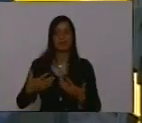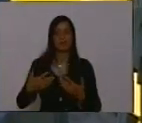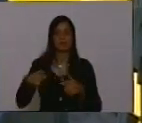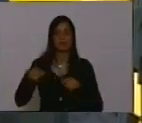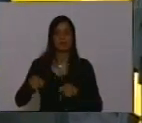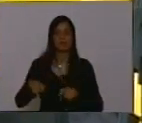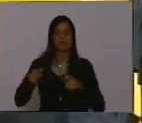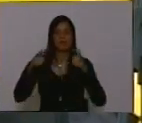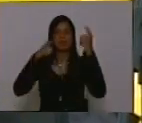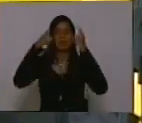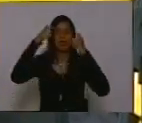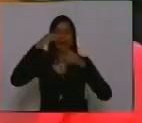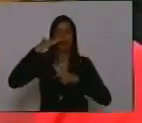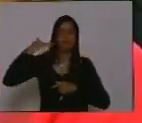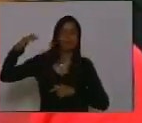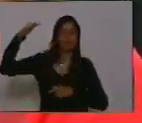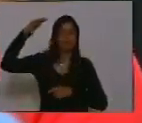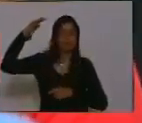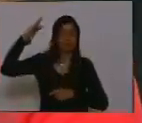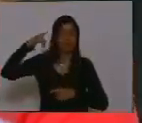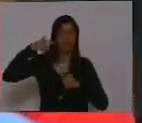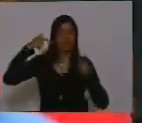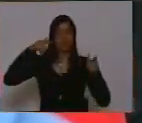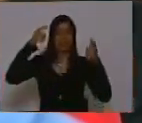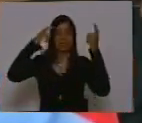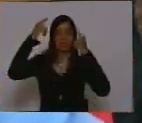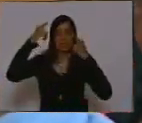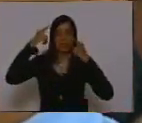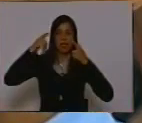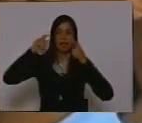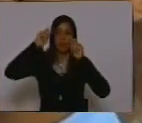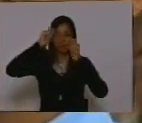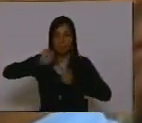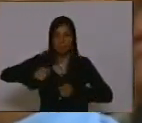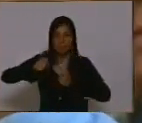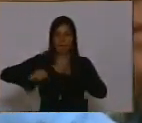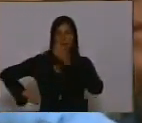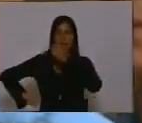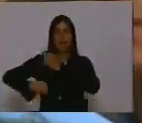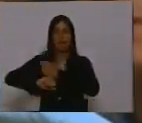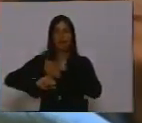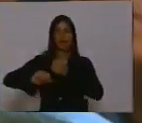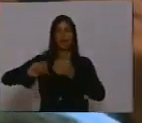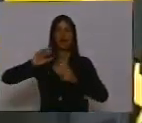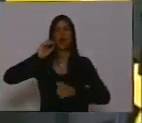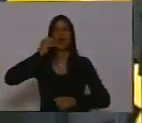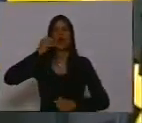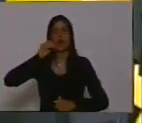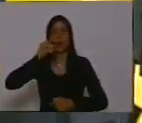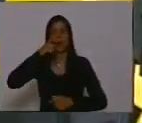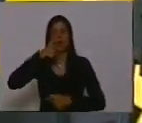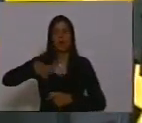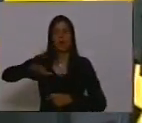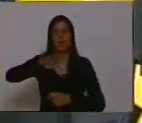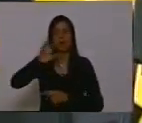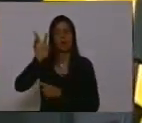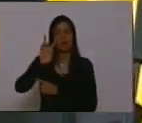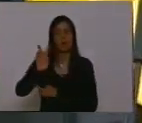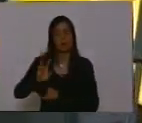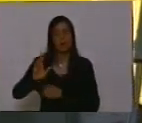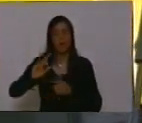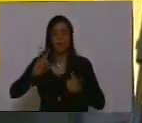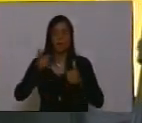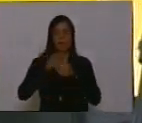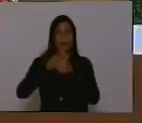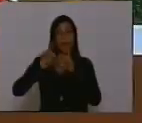de un gigante, quien reivindicó las causas justas de un pueblo y en ellas reivindicó el deporte en Venezuela, que primero